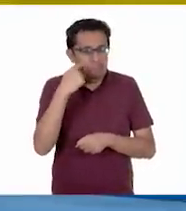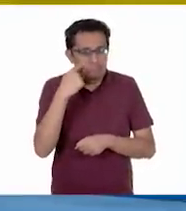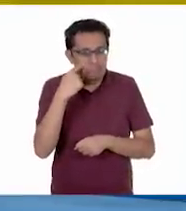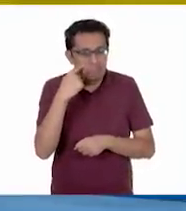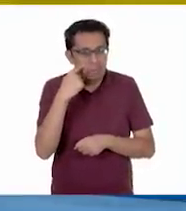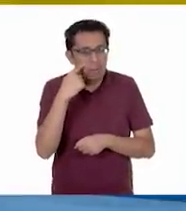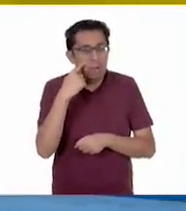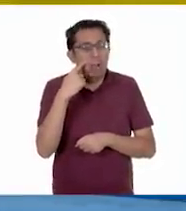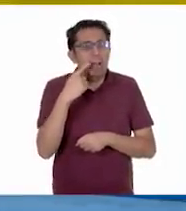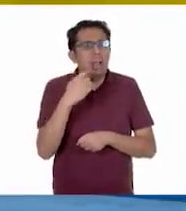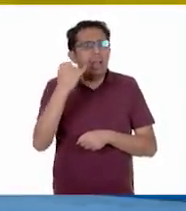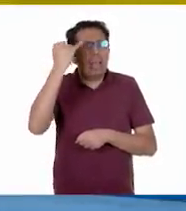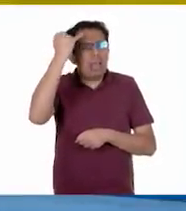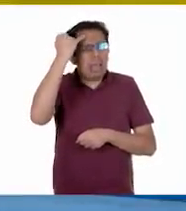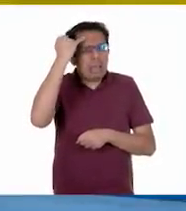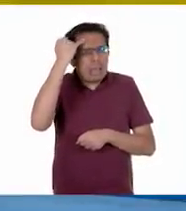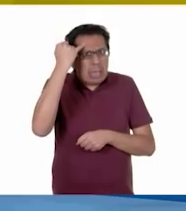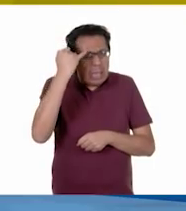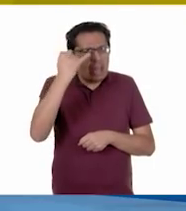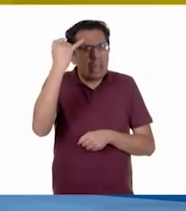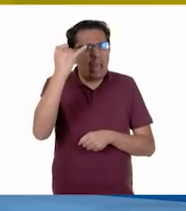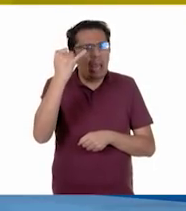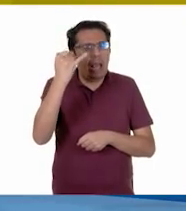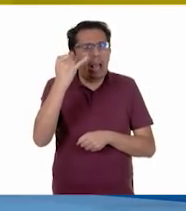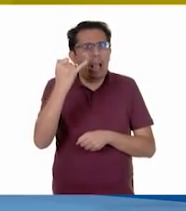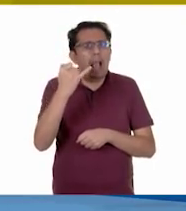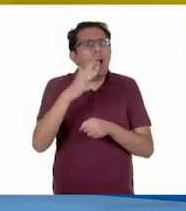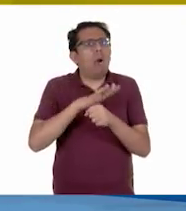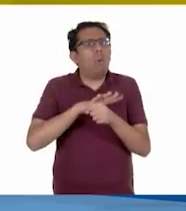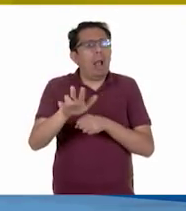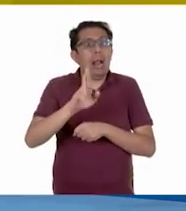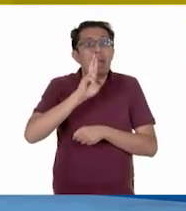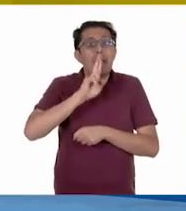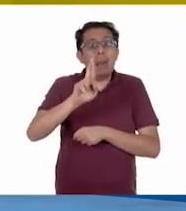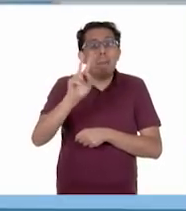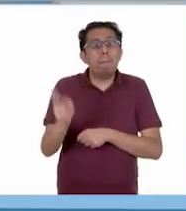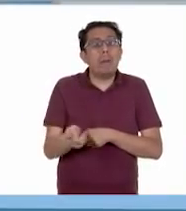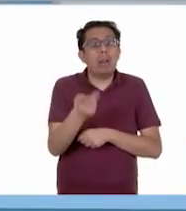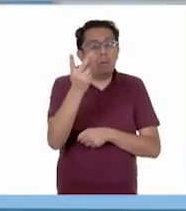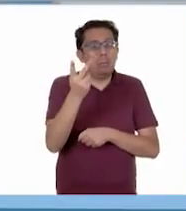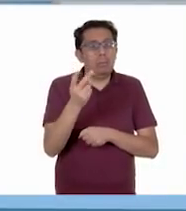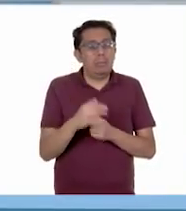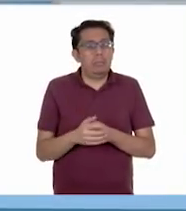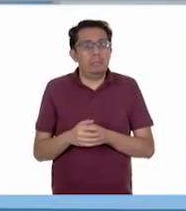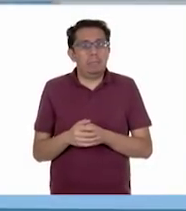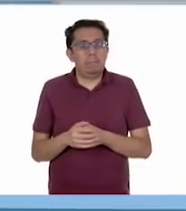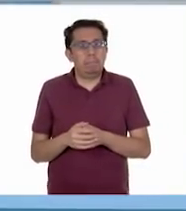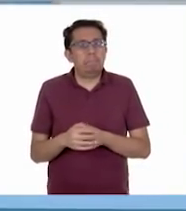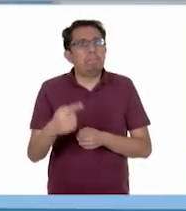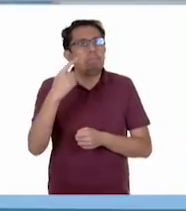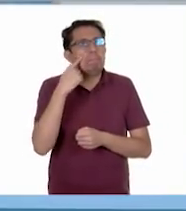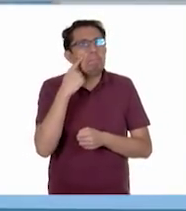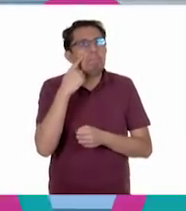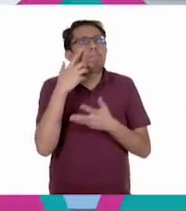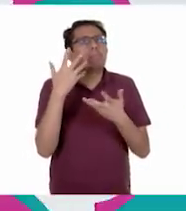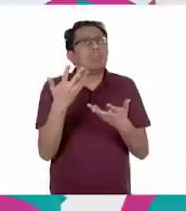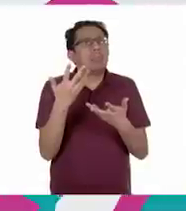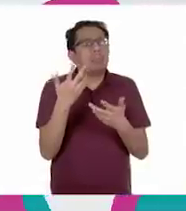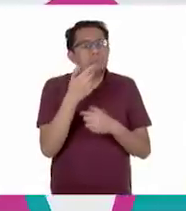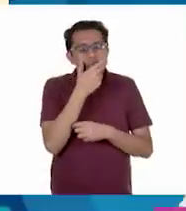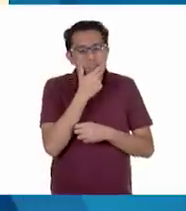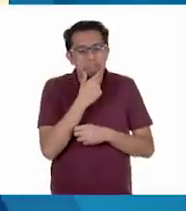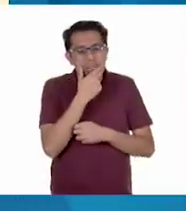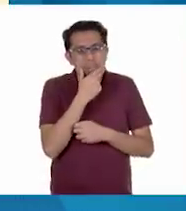idea que responde a la pregunta que le hizo Jessica a la doctora Luz? A ver, la pregunta